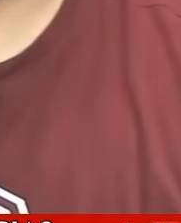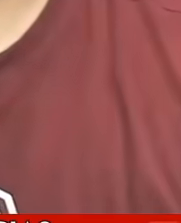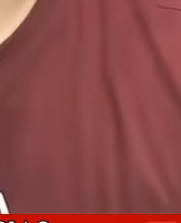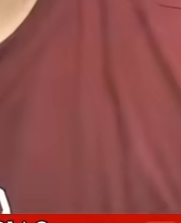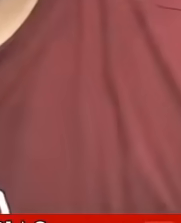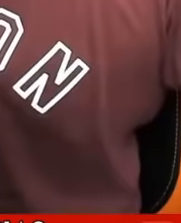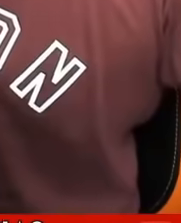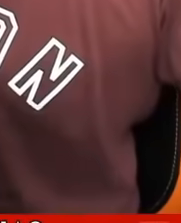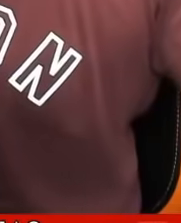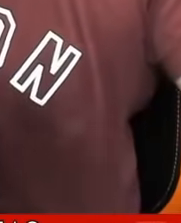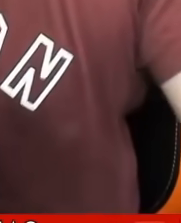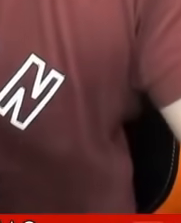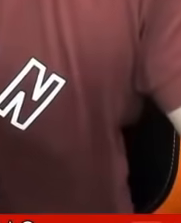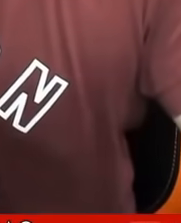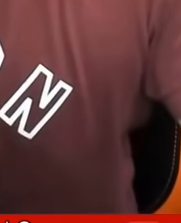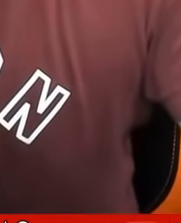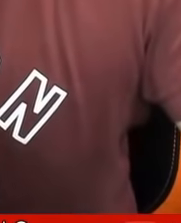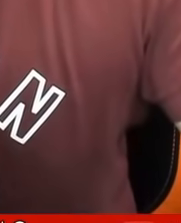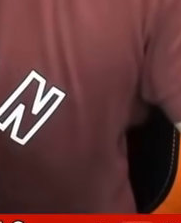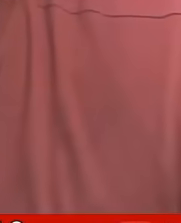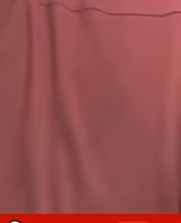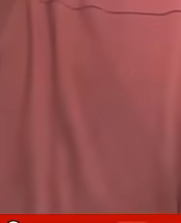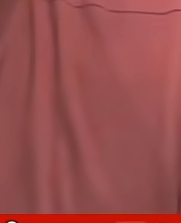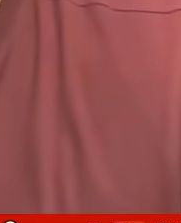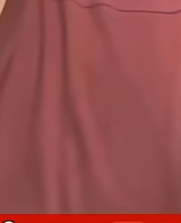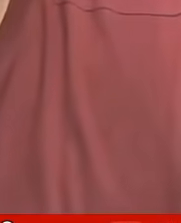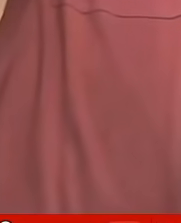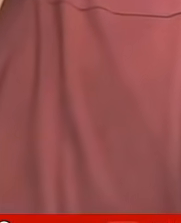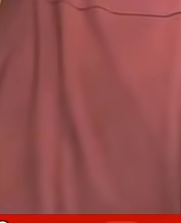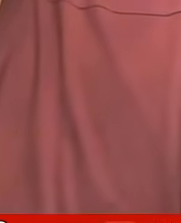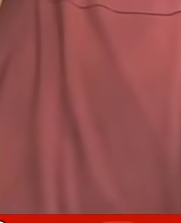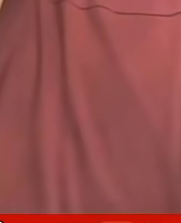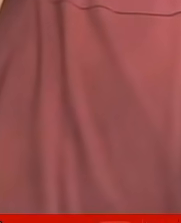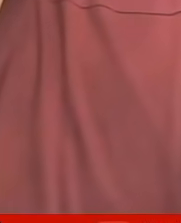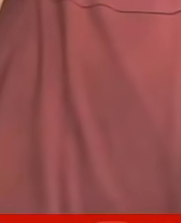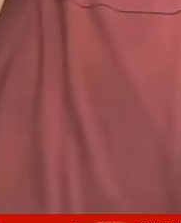no, es su trabajo, no se sacrifican, están todo el día, todos los días.